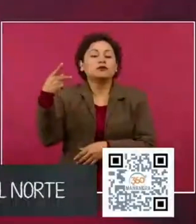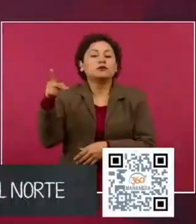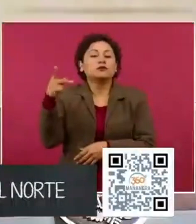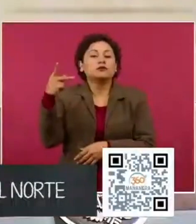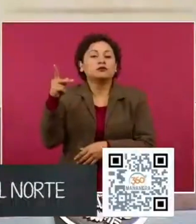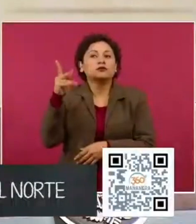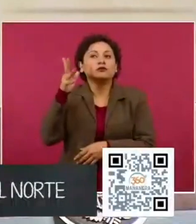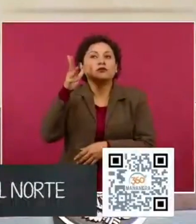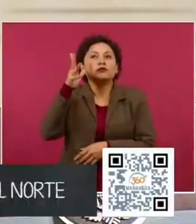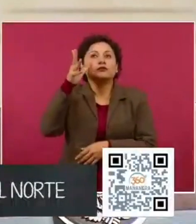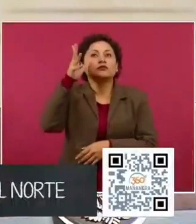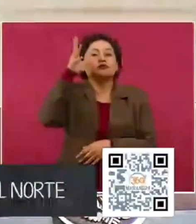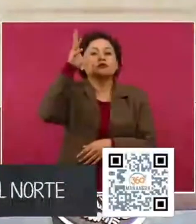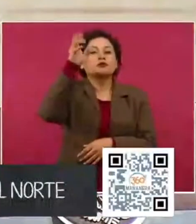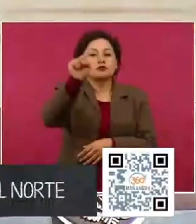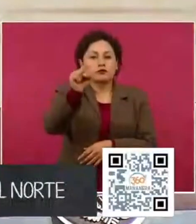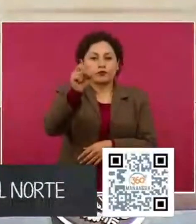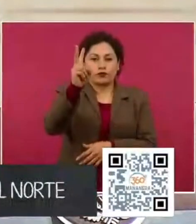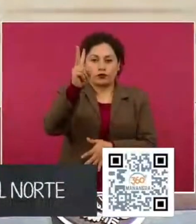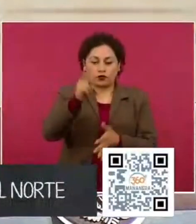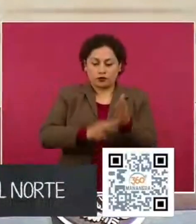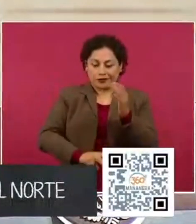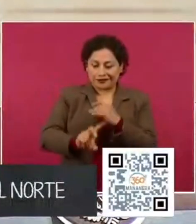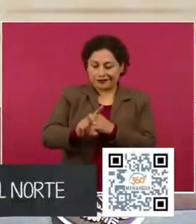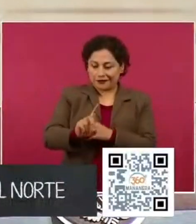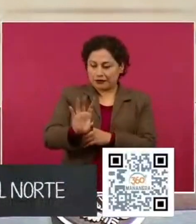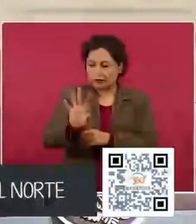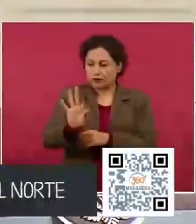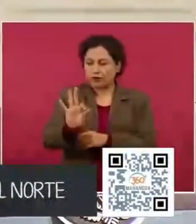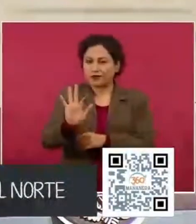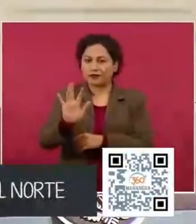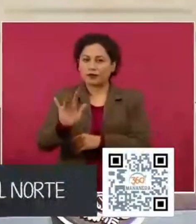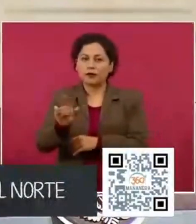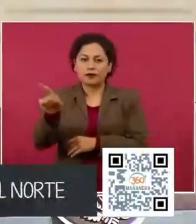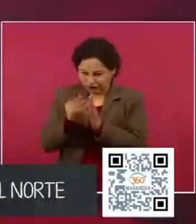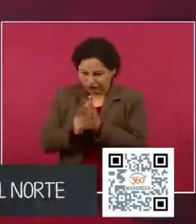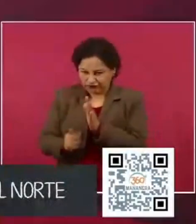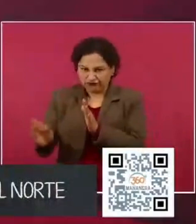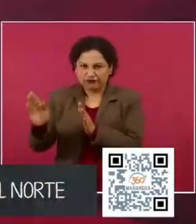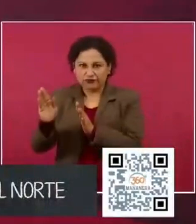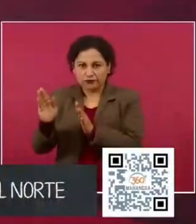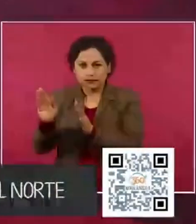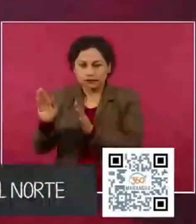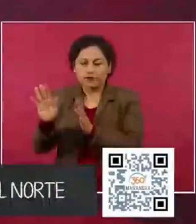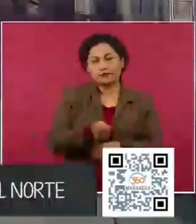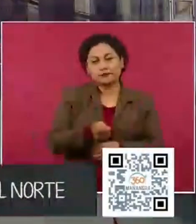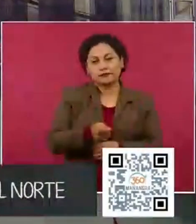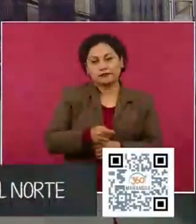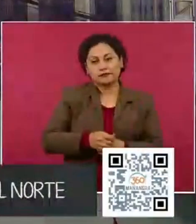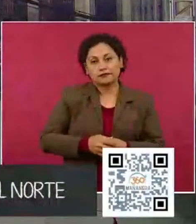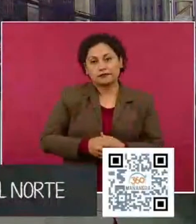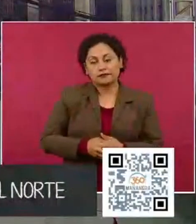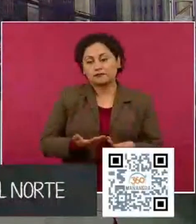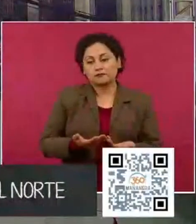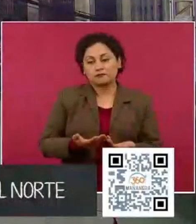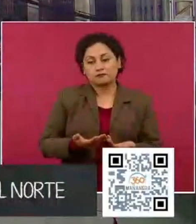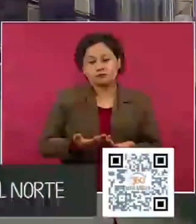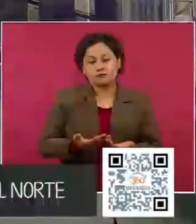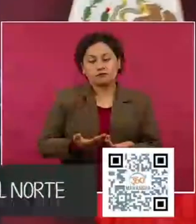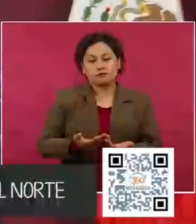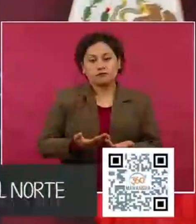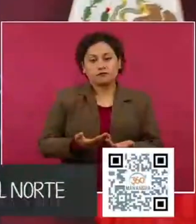en el 2030 en el cuarenta en el 50 Aquí sucedía de que